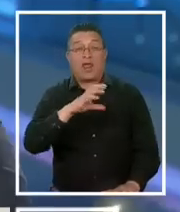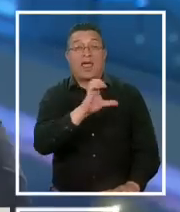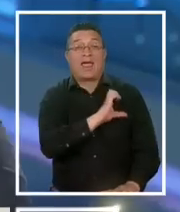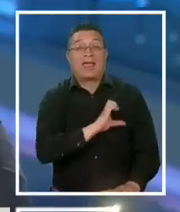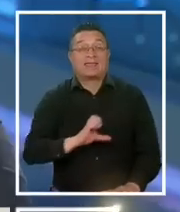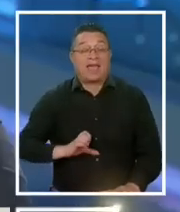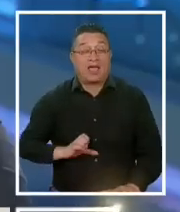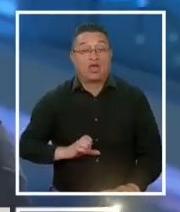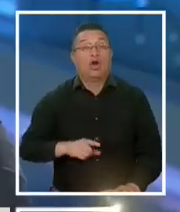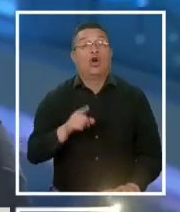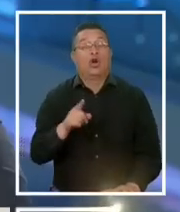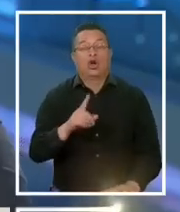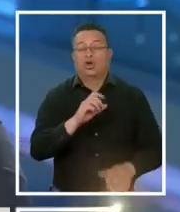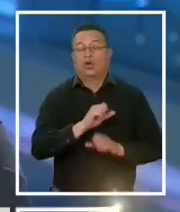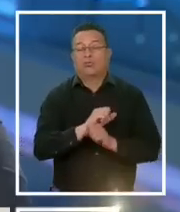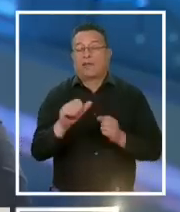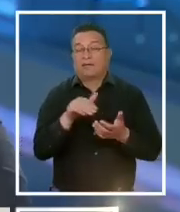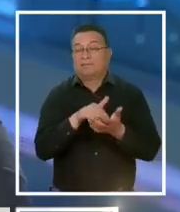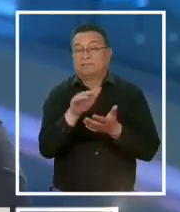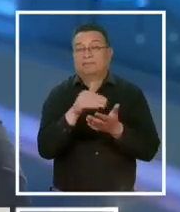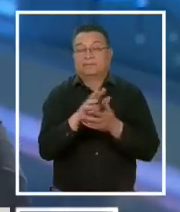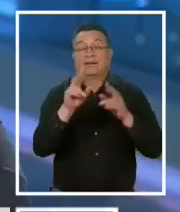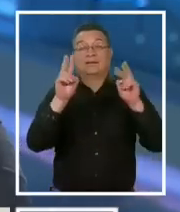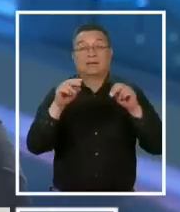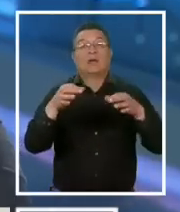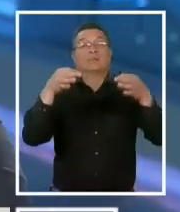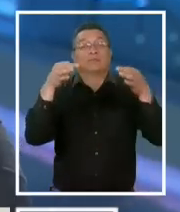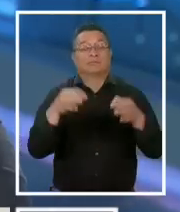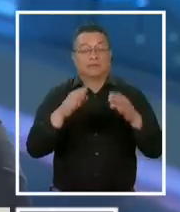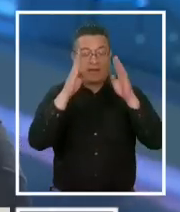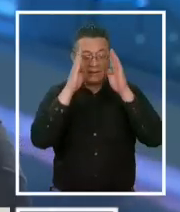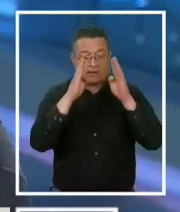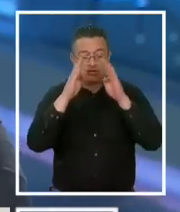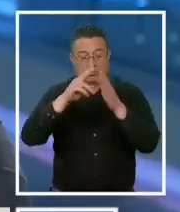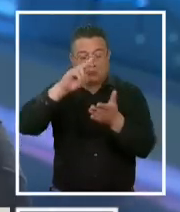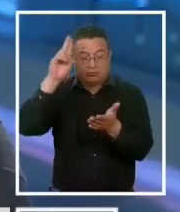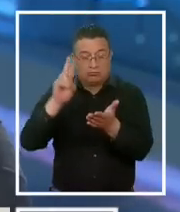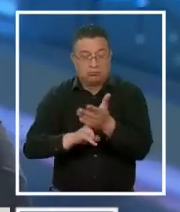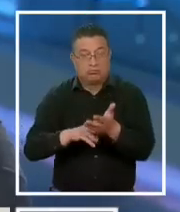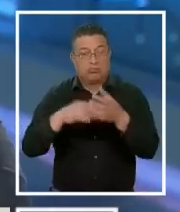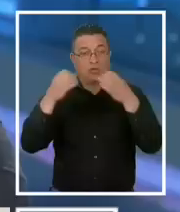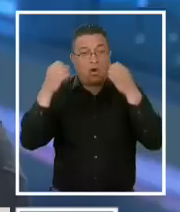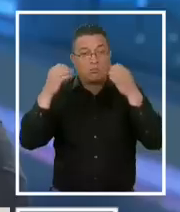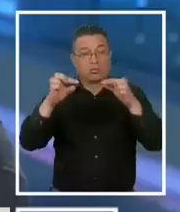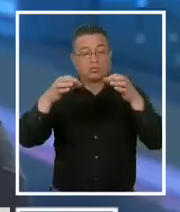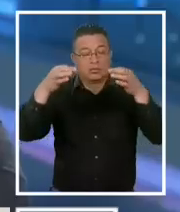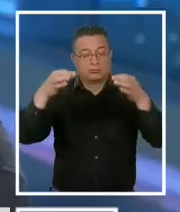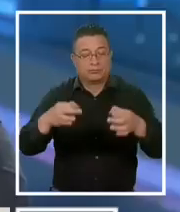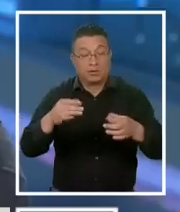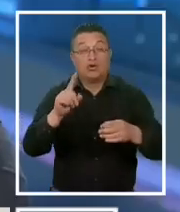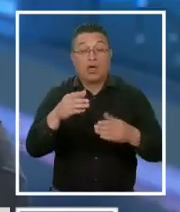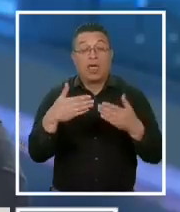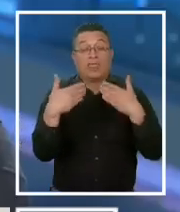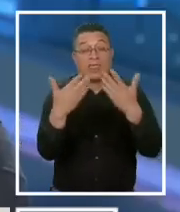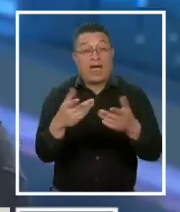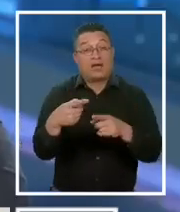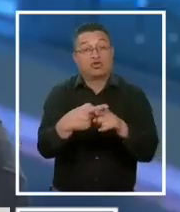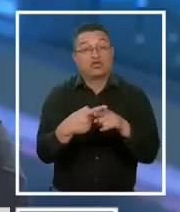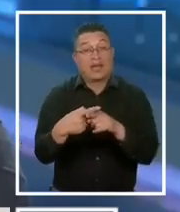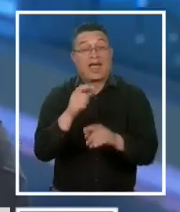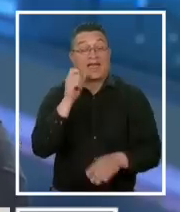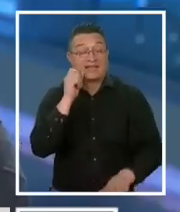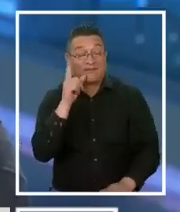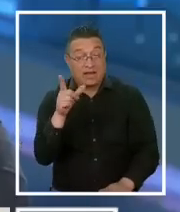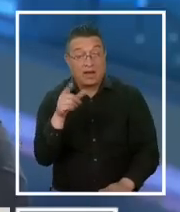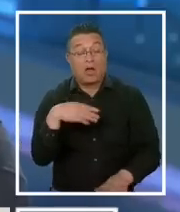el rol del estado es ineludible en términos de asegurar una atención efectiva oportuna y eficaz y si eso lo brinda la sociedad civil como